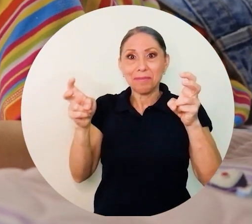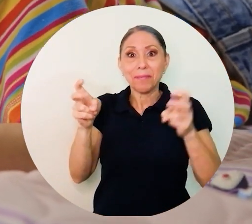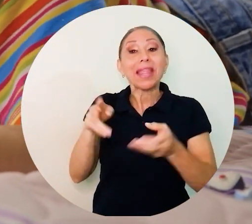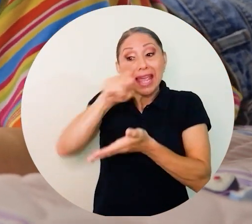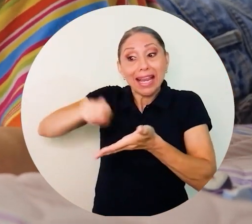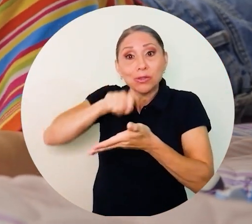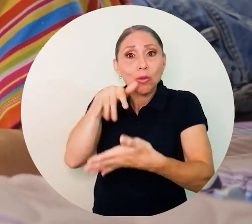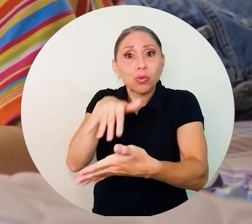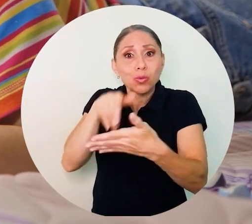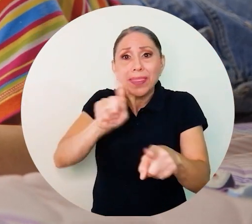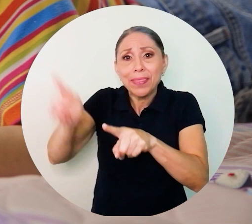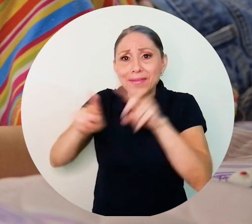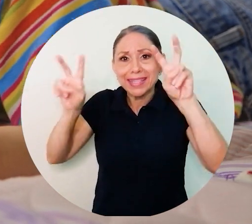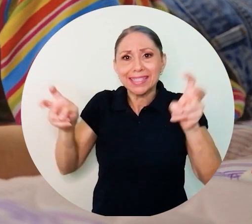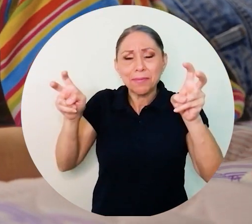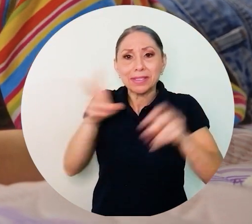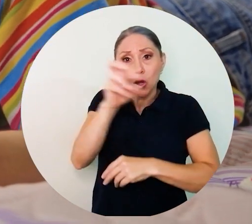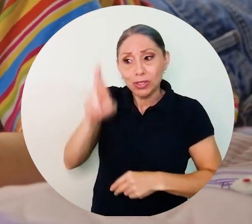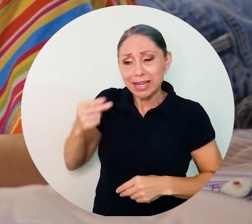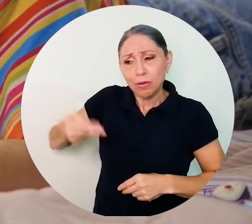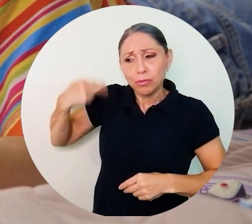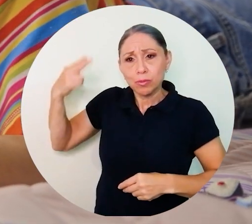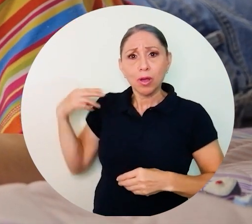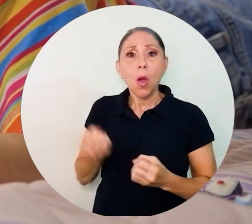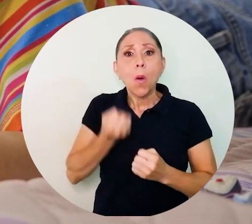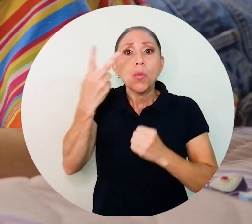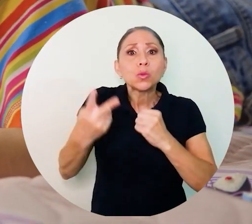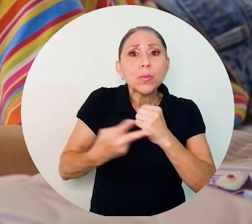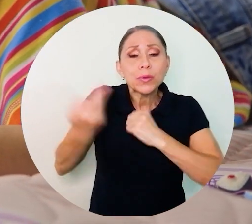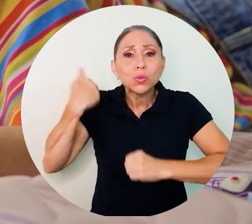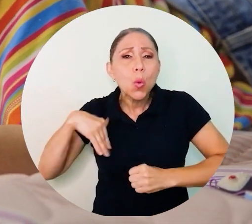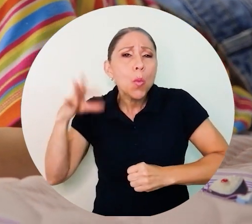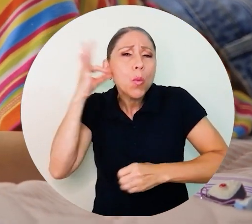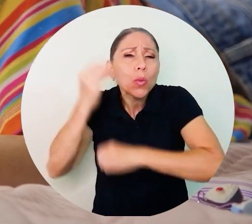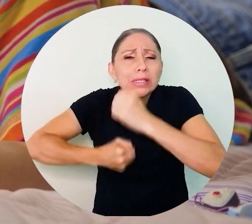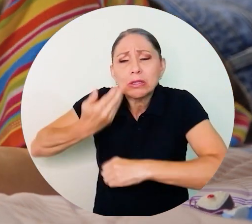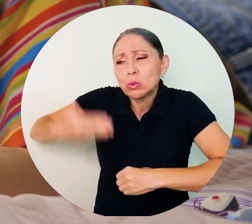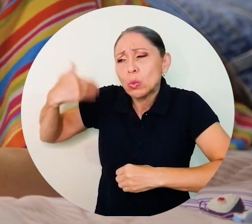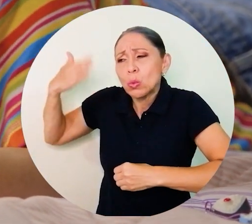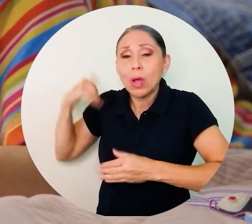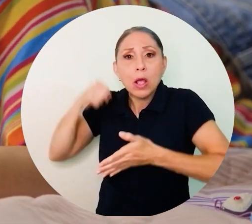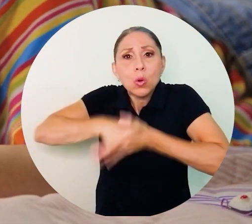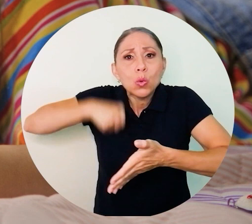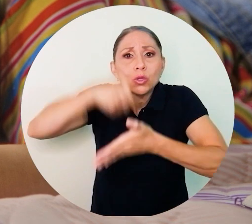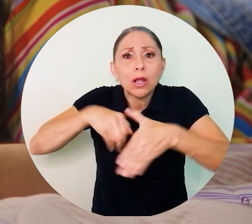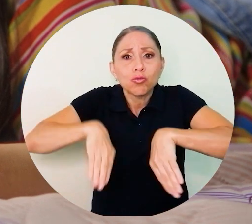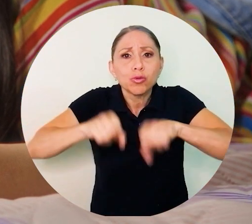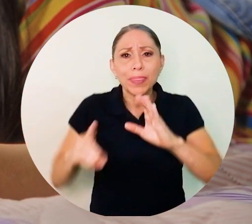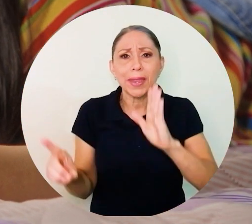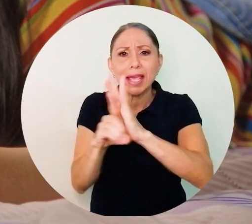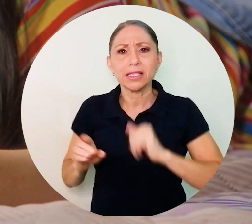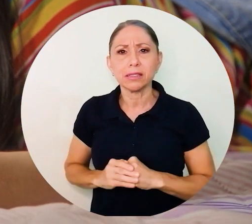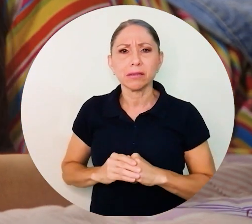repasamos varios temas sobre la historia de Costa Rica. Y en muchos momentos, nuestras y nuestros antepasados lucharon por sus derechos. ¿Qué tipo